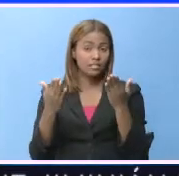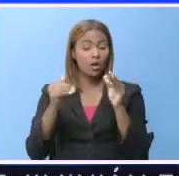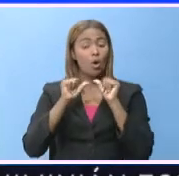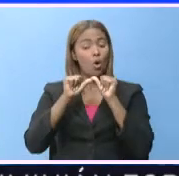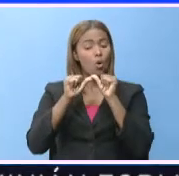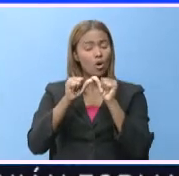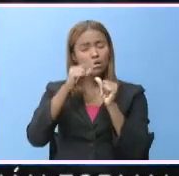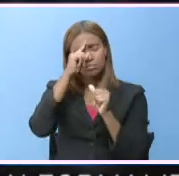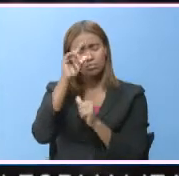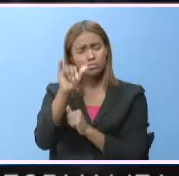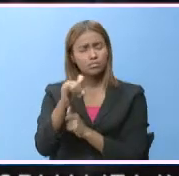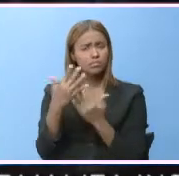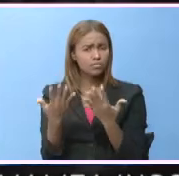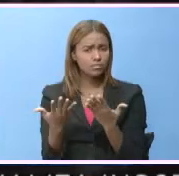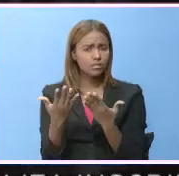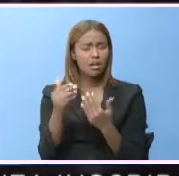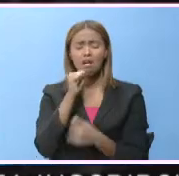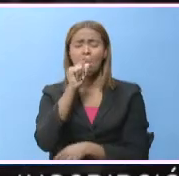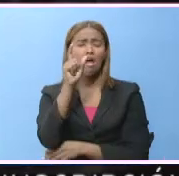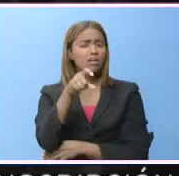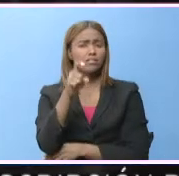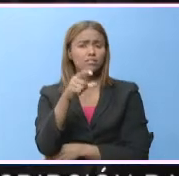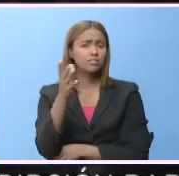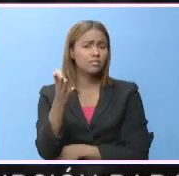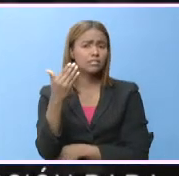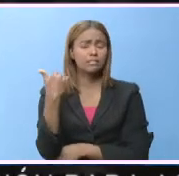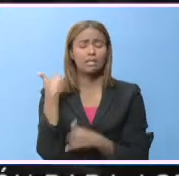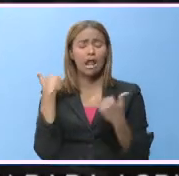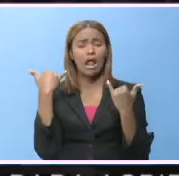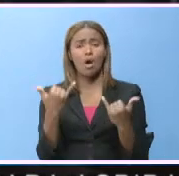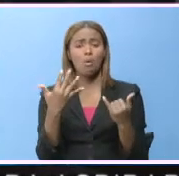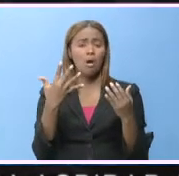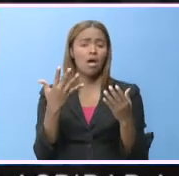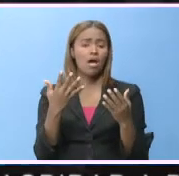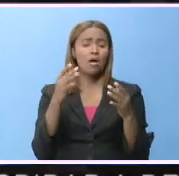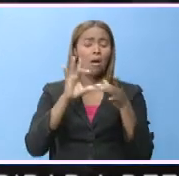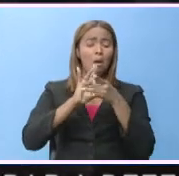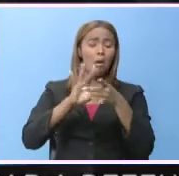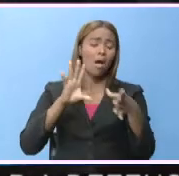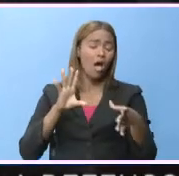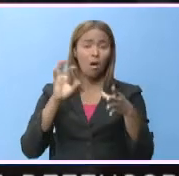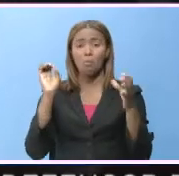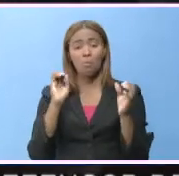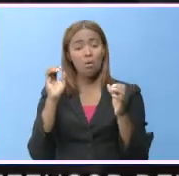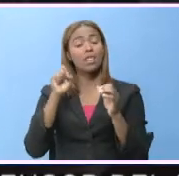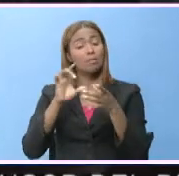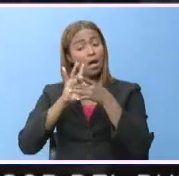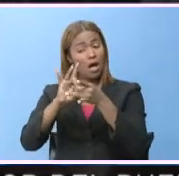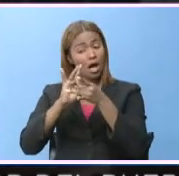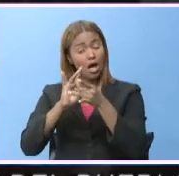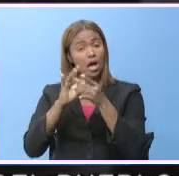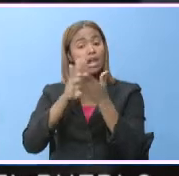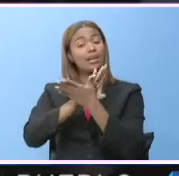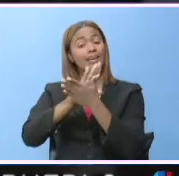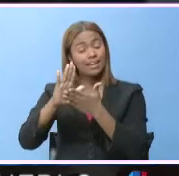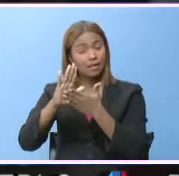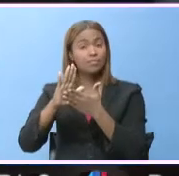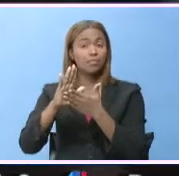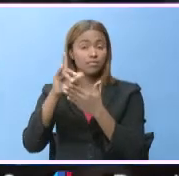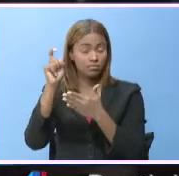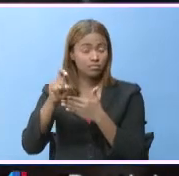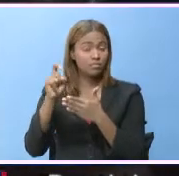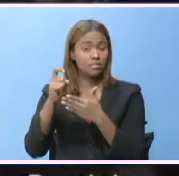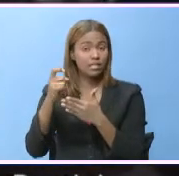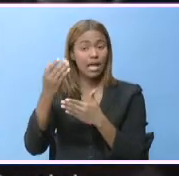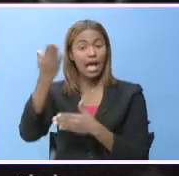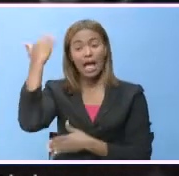China no hay necesidad de tener ni de empeorar las relaciones. Lo que tenemos que tener unas relaciones transparentes y francas que